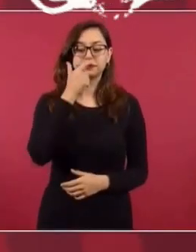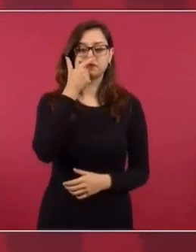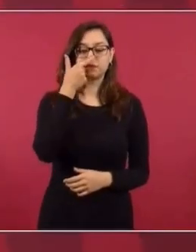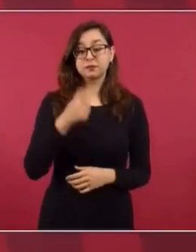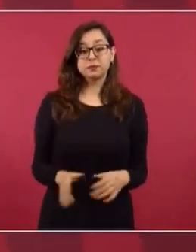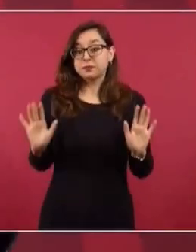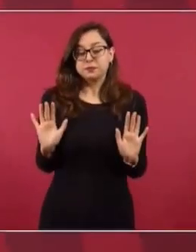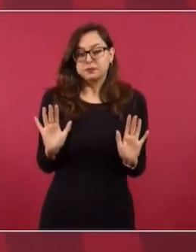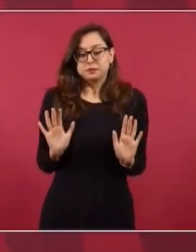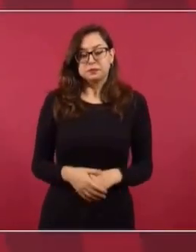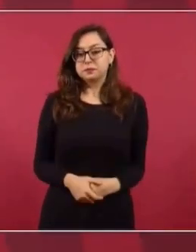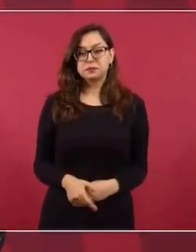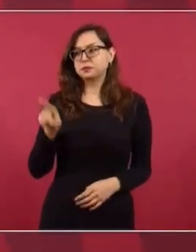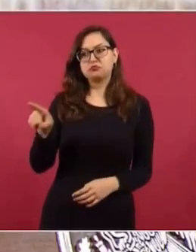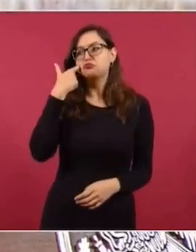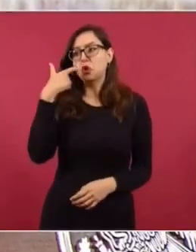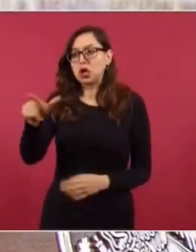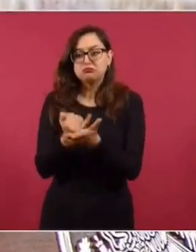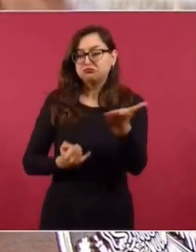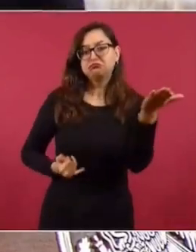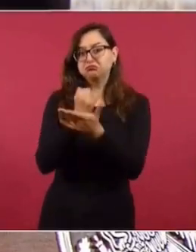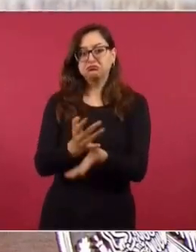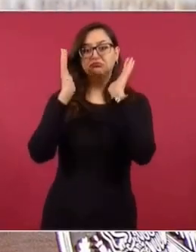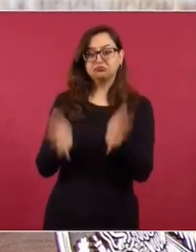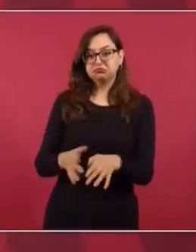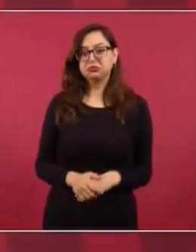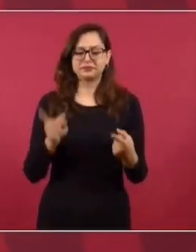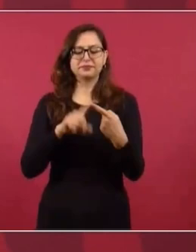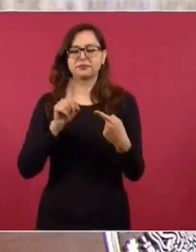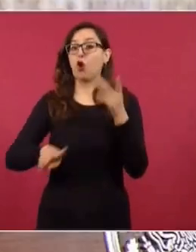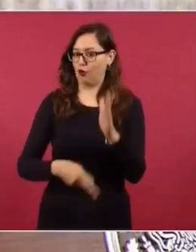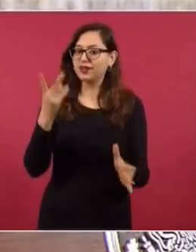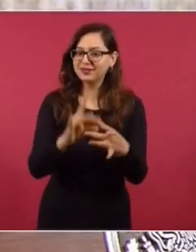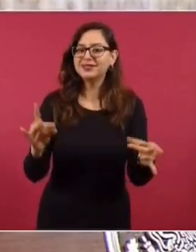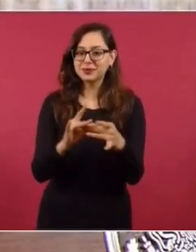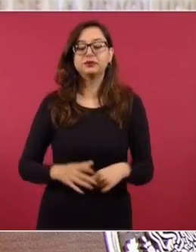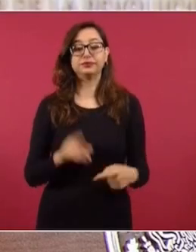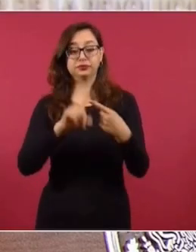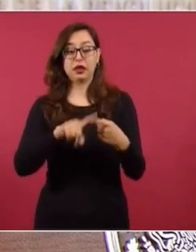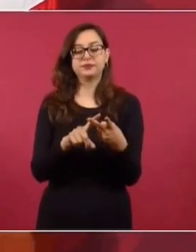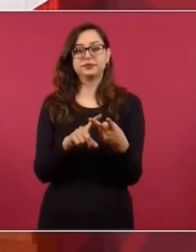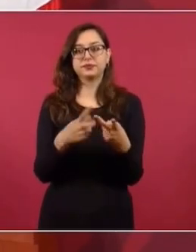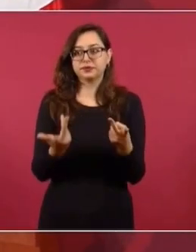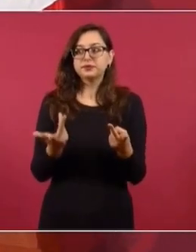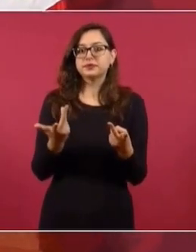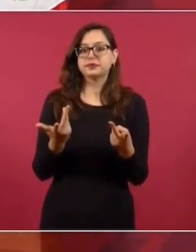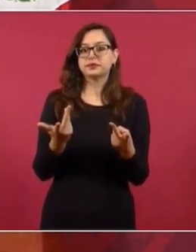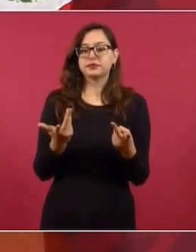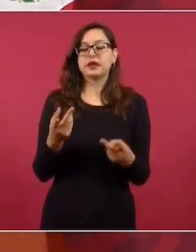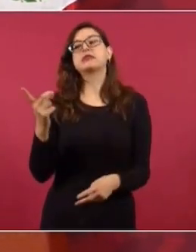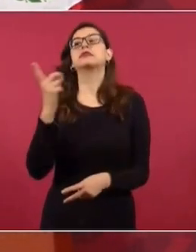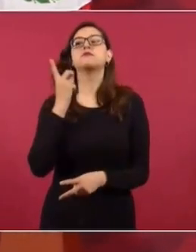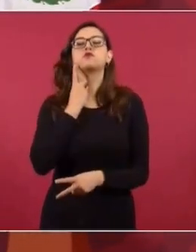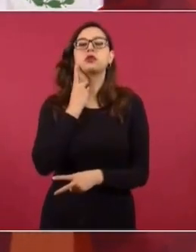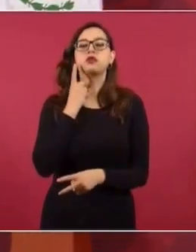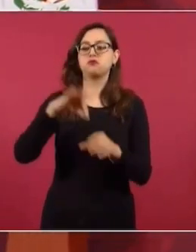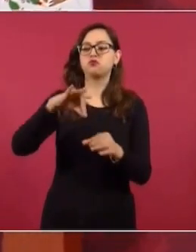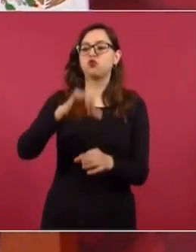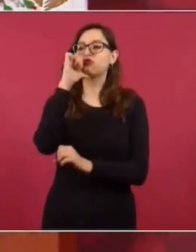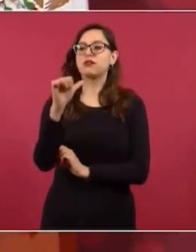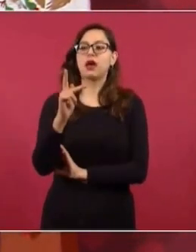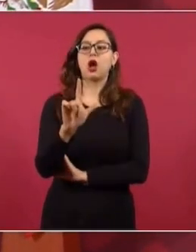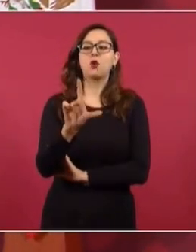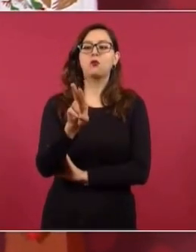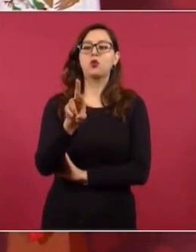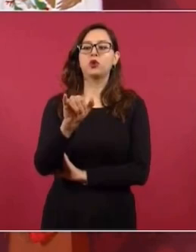Está tomada la decisión, ellos no quieren aprobar la reforma. ¿Qué es lo que no quieren? Que se reduzca el presupuesto. No existan los